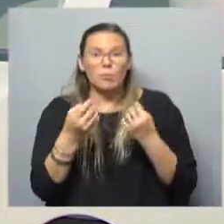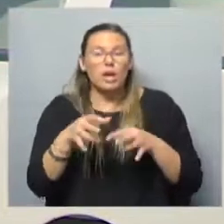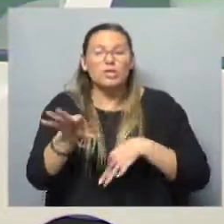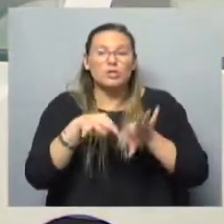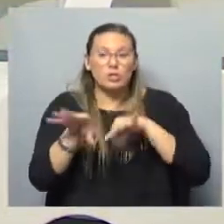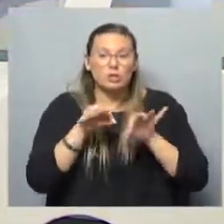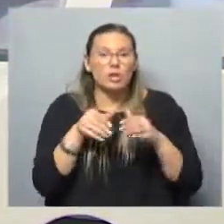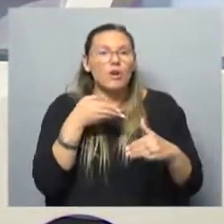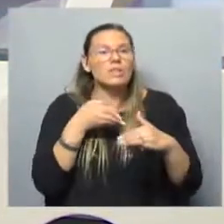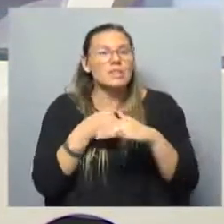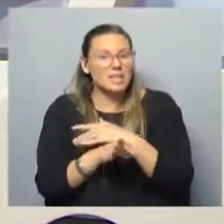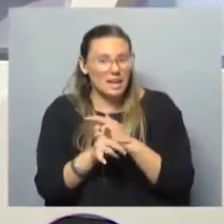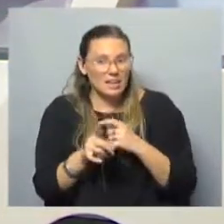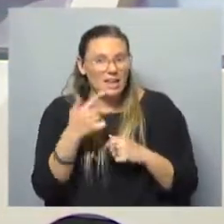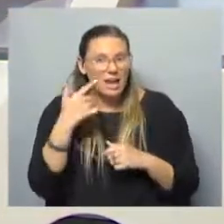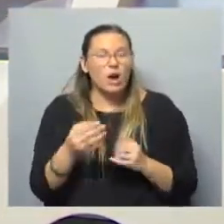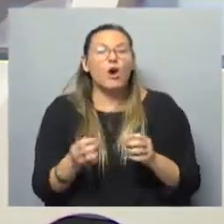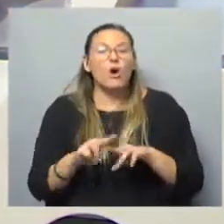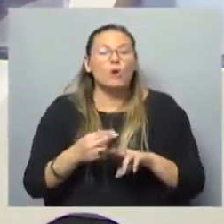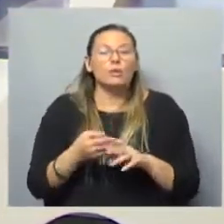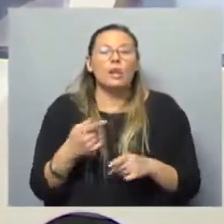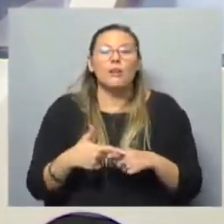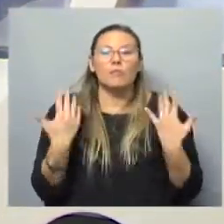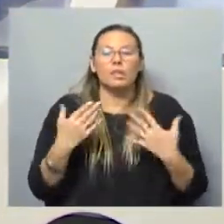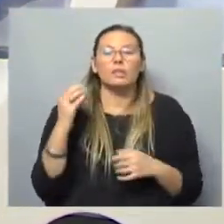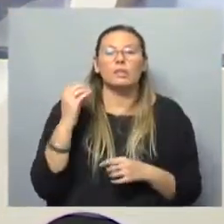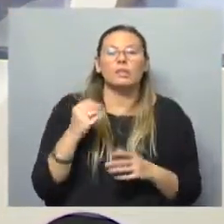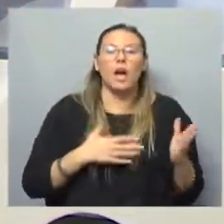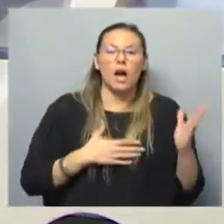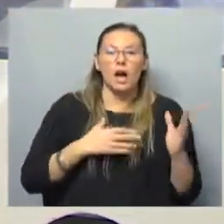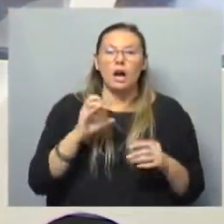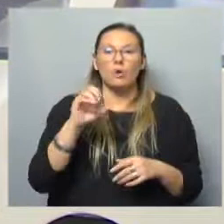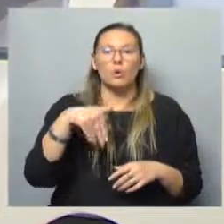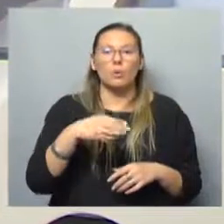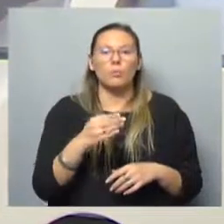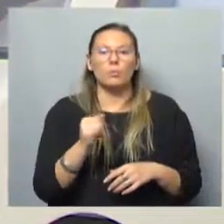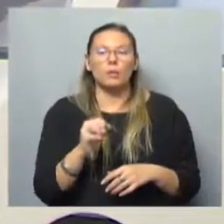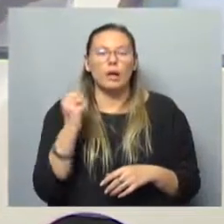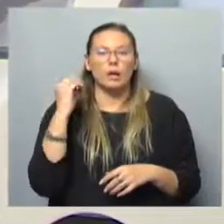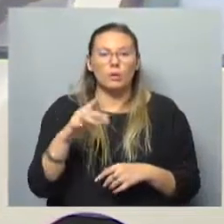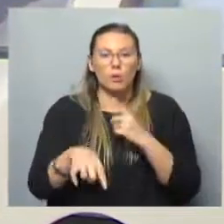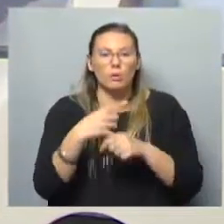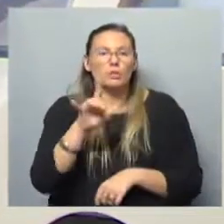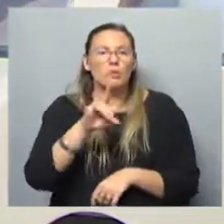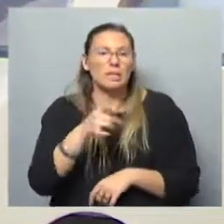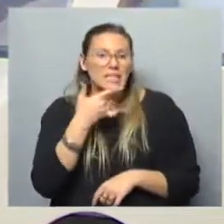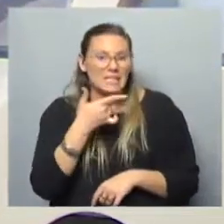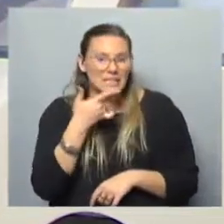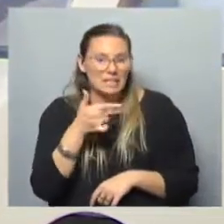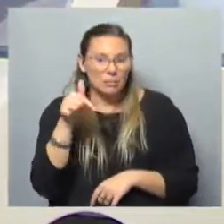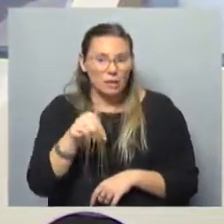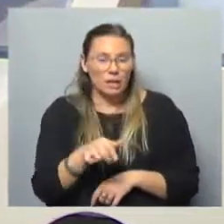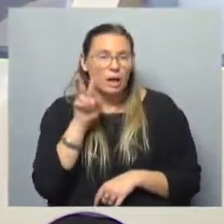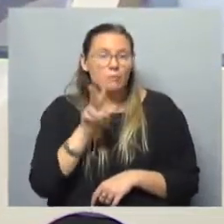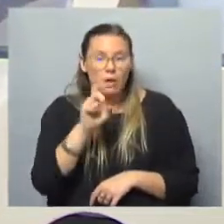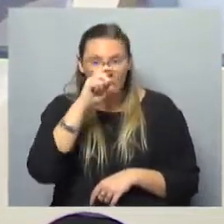sortear entradas. Ay. Porque se viene una nueva fiesta de Cumbia Club en la sala del museo, que muy es bien. El próximo 15 de septiembre. Y acá en Miramonte